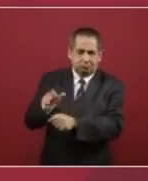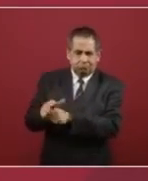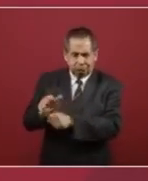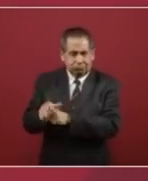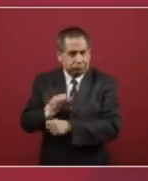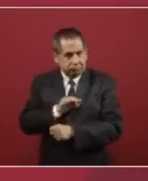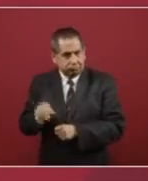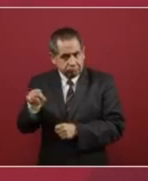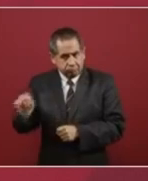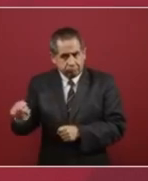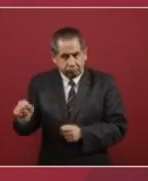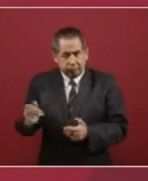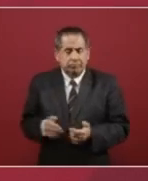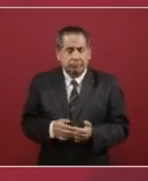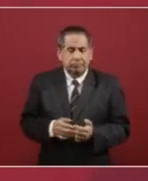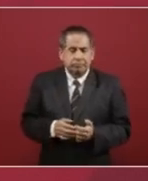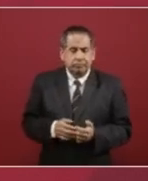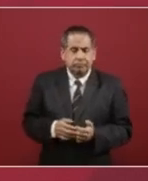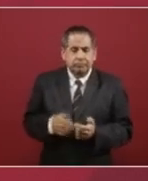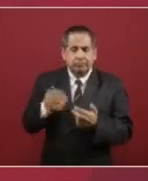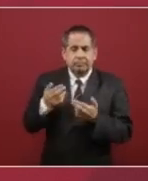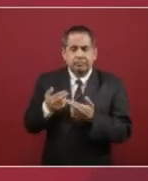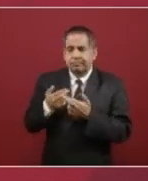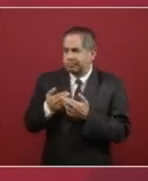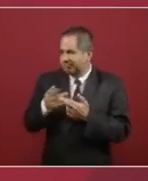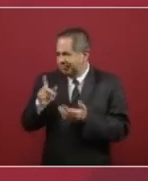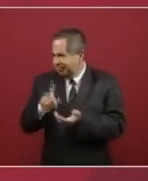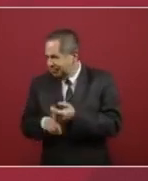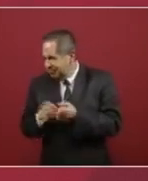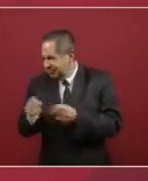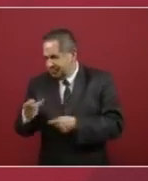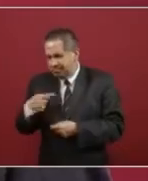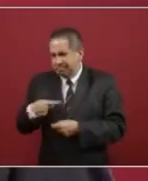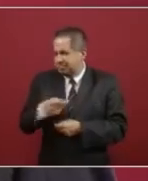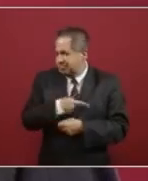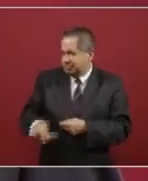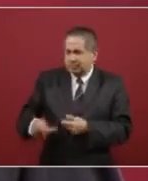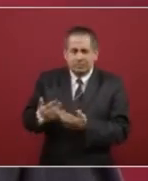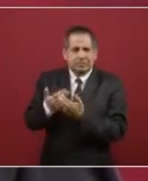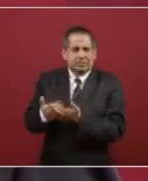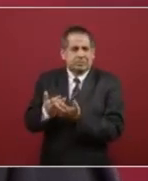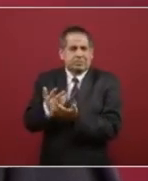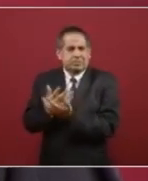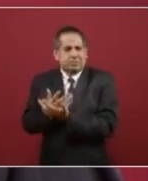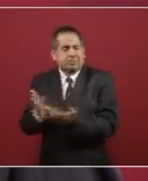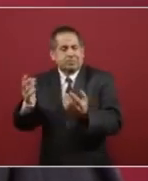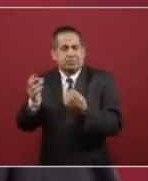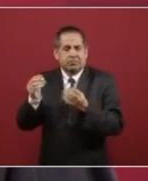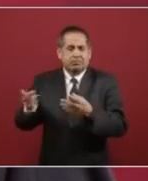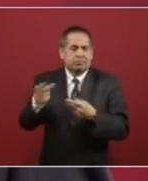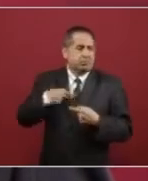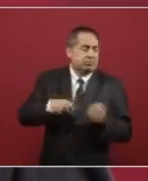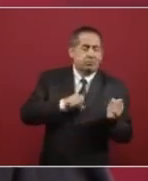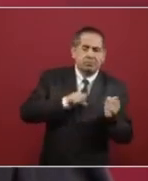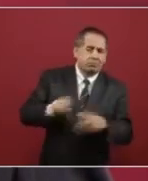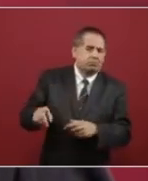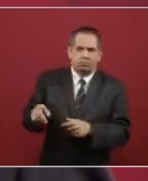es la riqueza de la pobreza, de los abandonados,